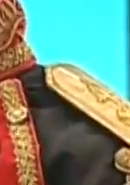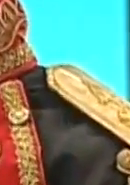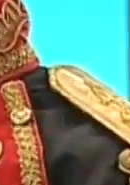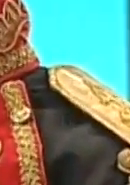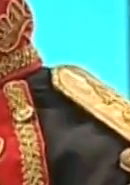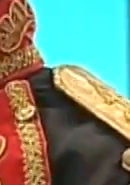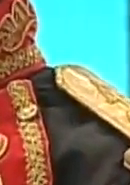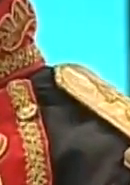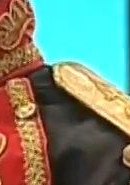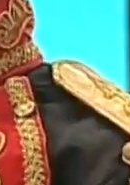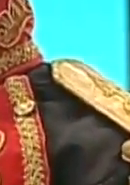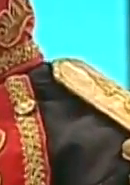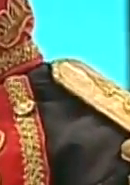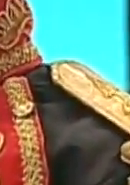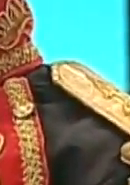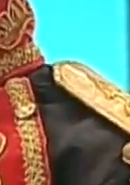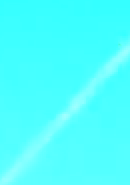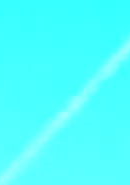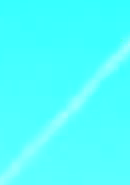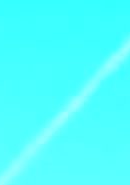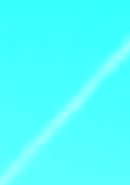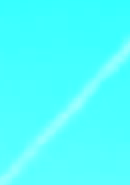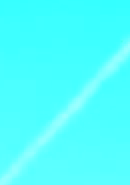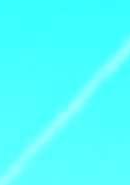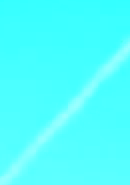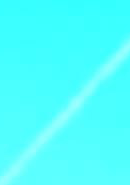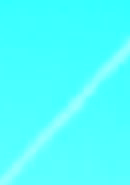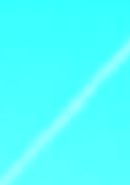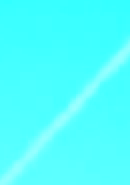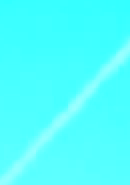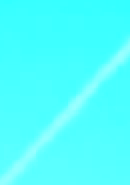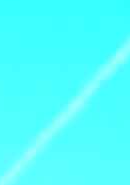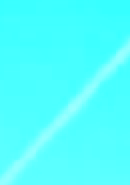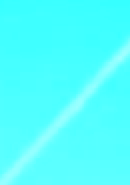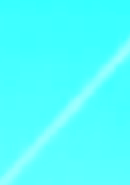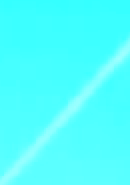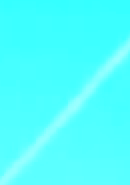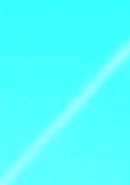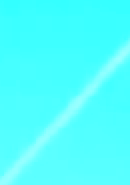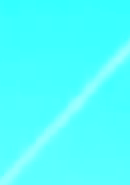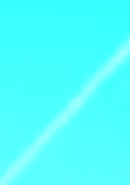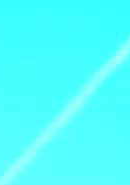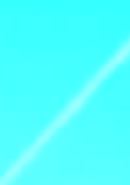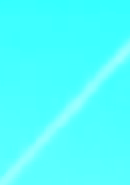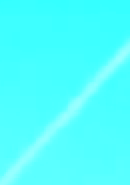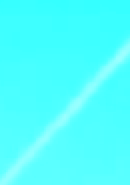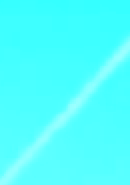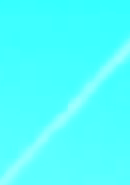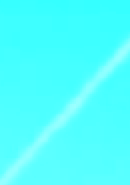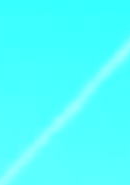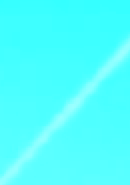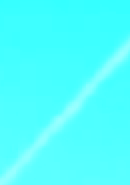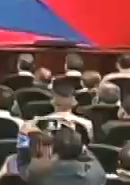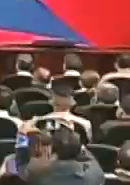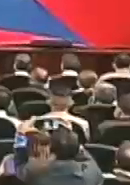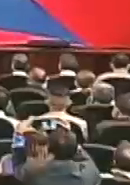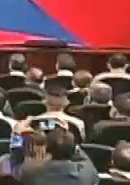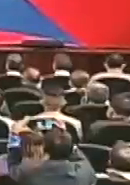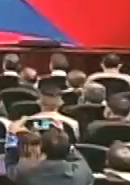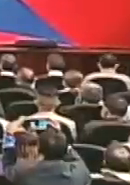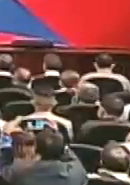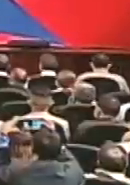que lo contemplo. Por eso he venido ante usted a solicitar su auxilio, don Simón. Su